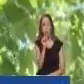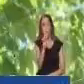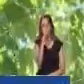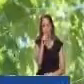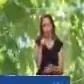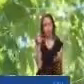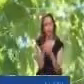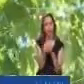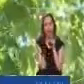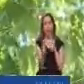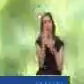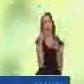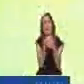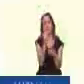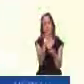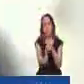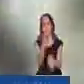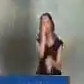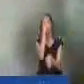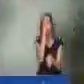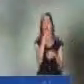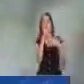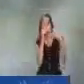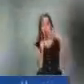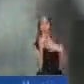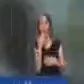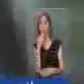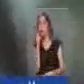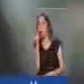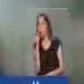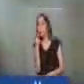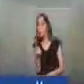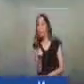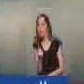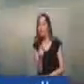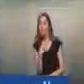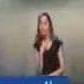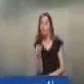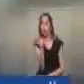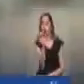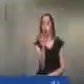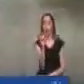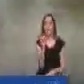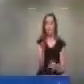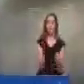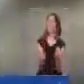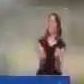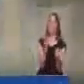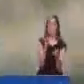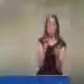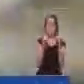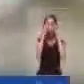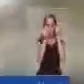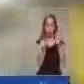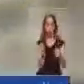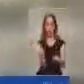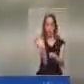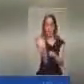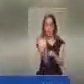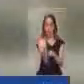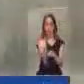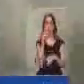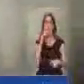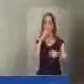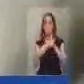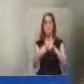usual, pero que se suma a otros casos. Acaba de saltar este pedazo de